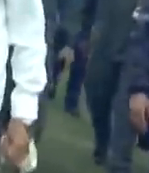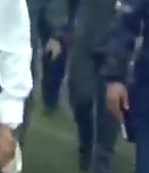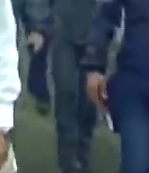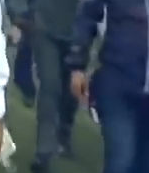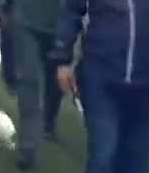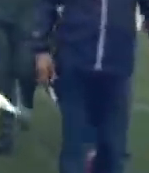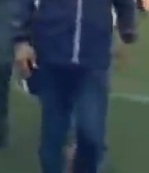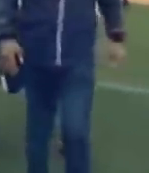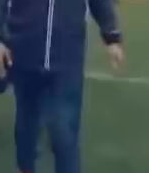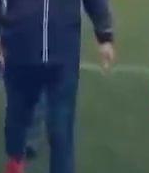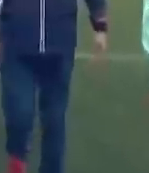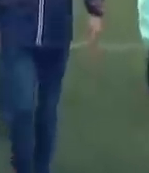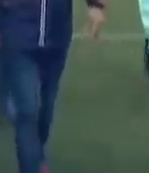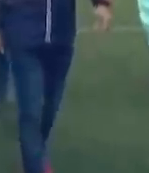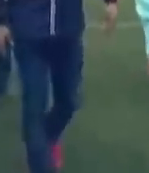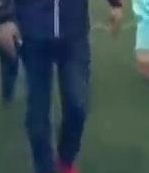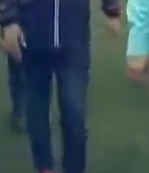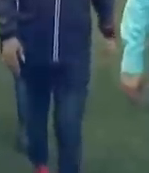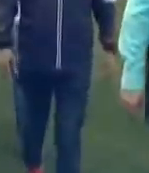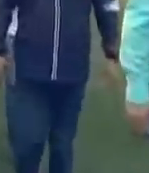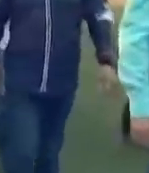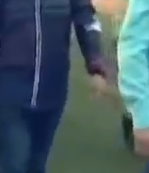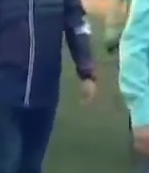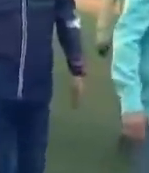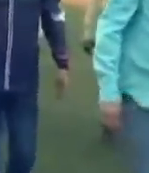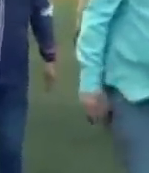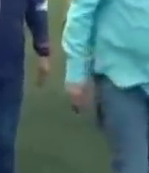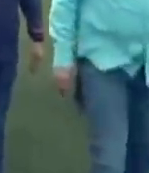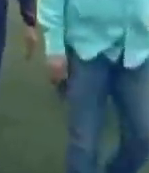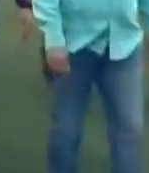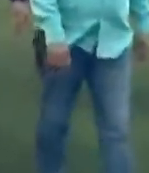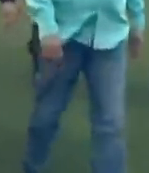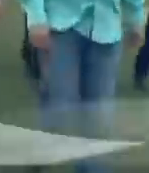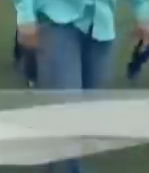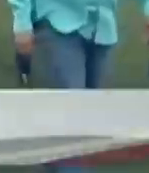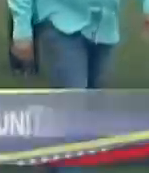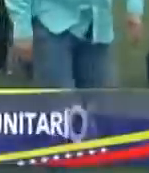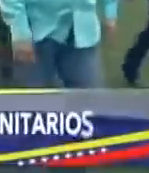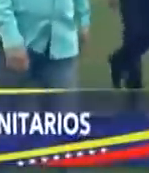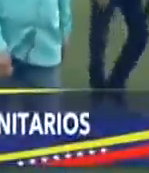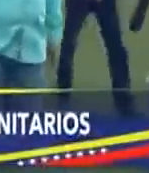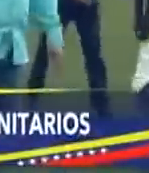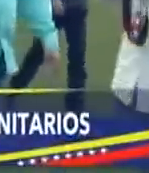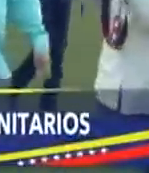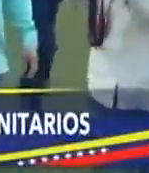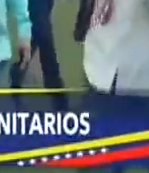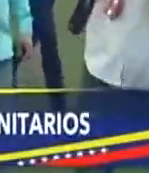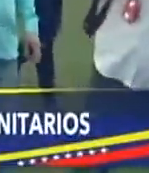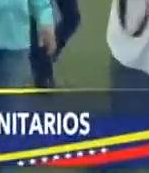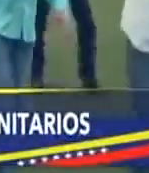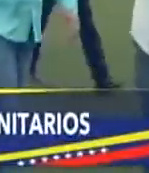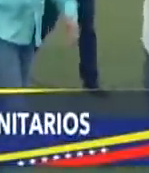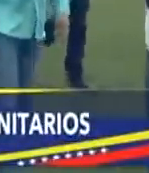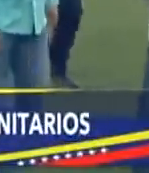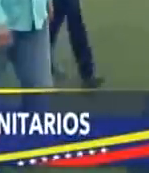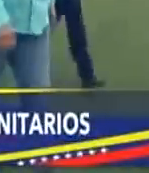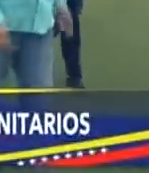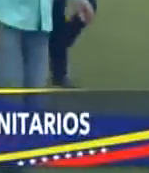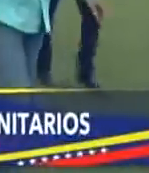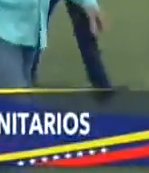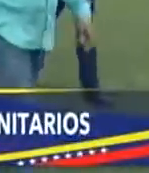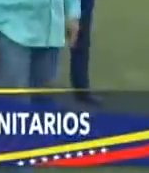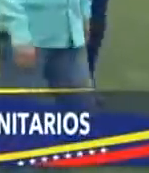dado el presidente de la República, Nicolás Maduro, cómo construir las agendas acá en el propio territorio, con la